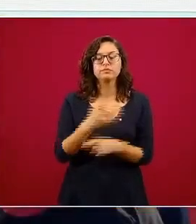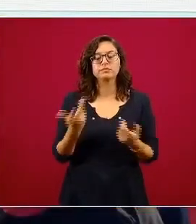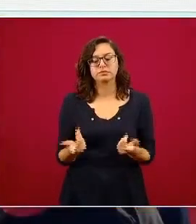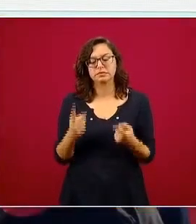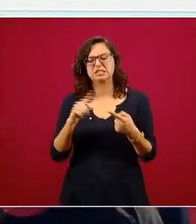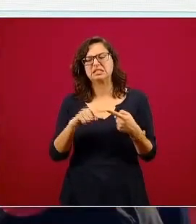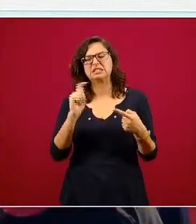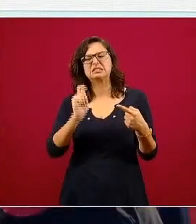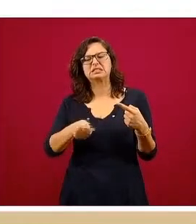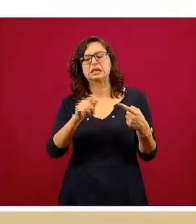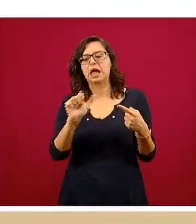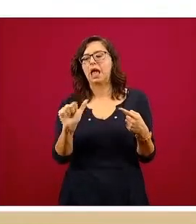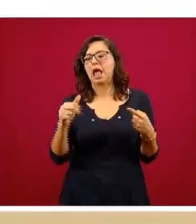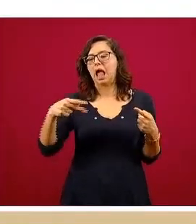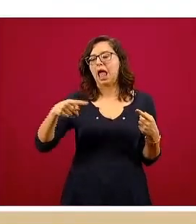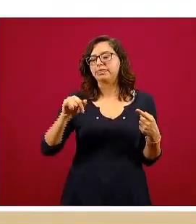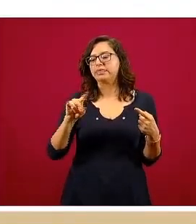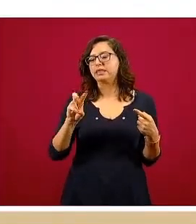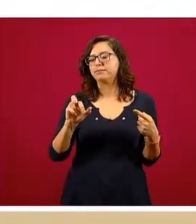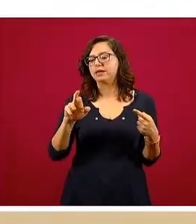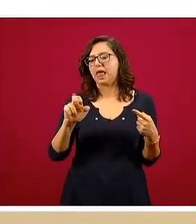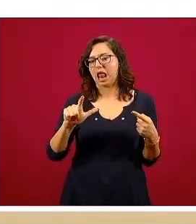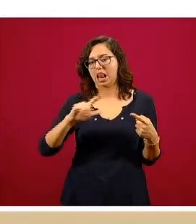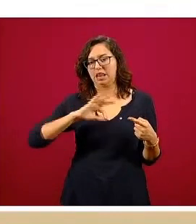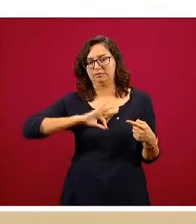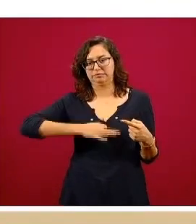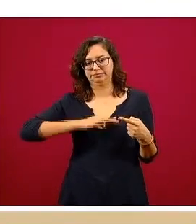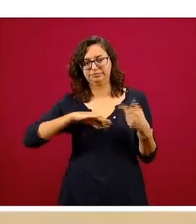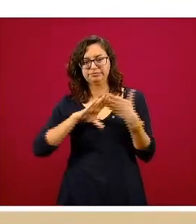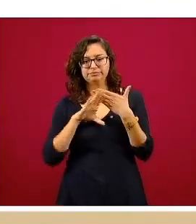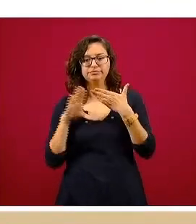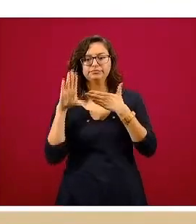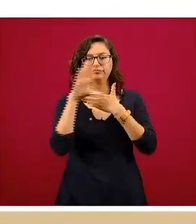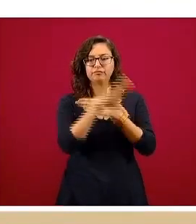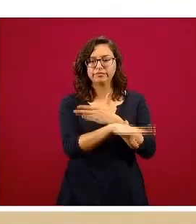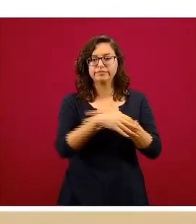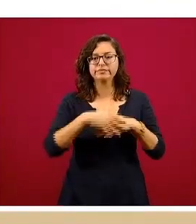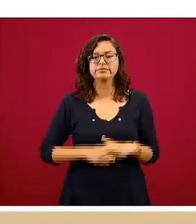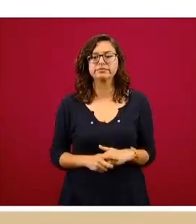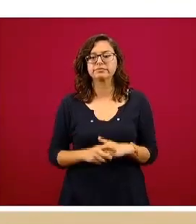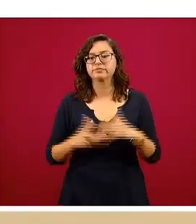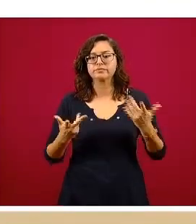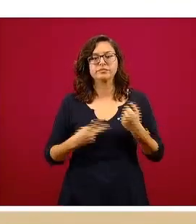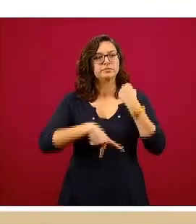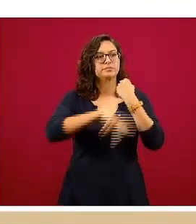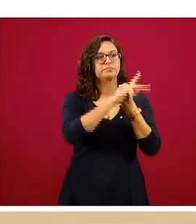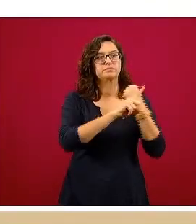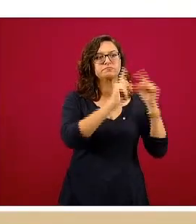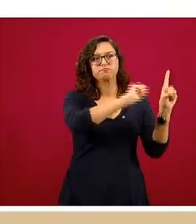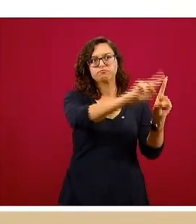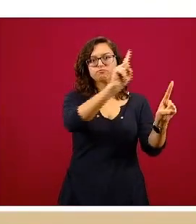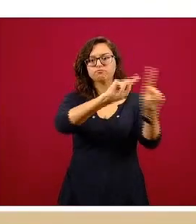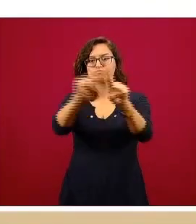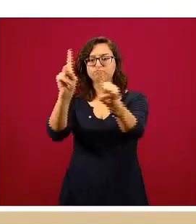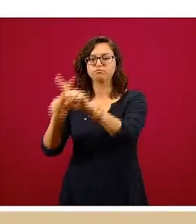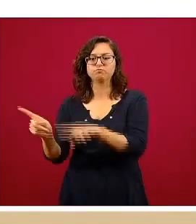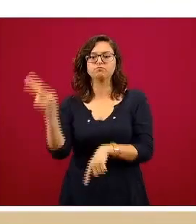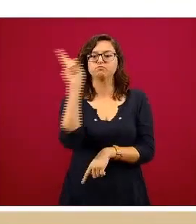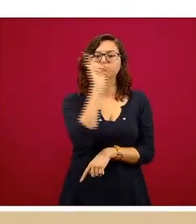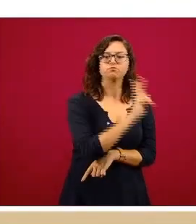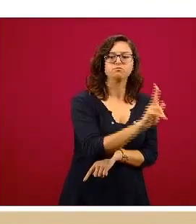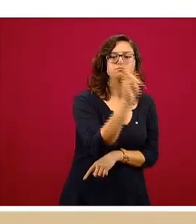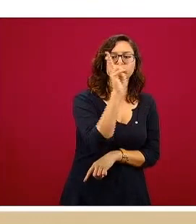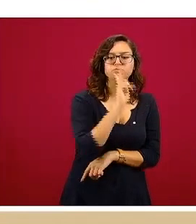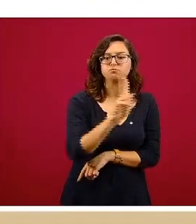antiviral que se empezó a probar en estudios multicéntricos, multinacionales, con la participación